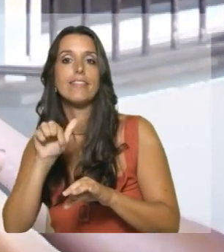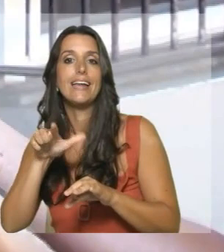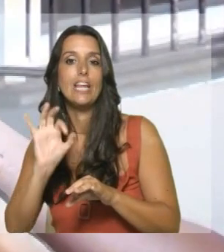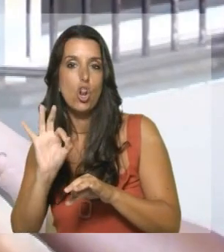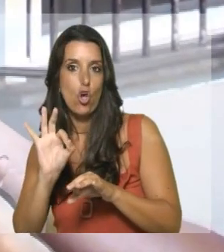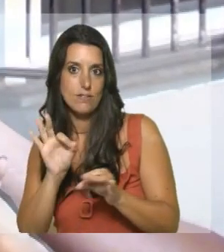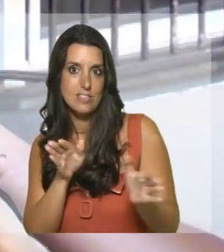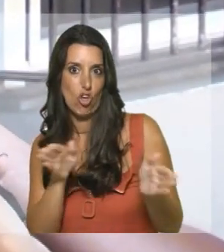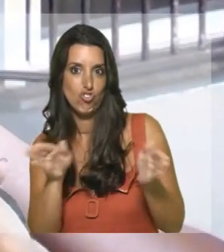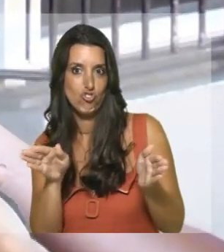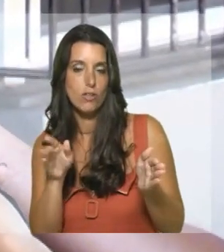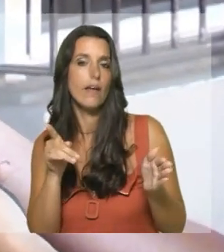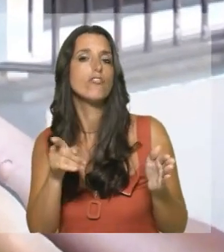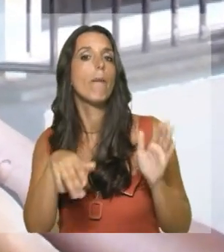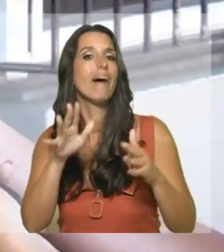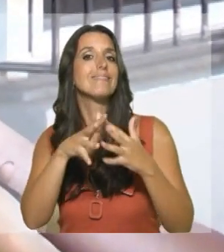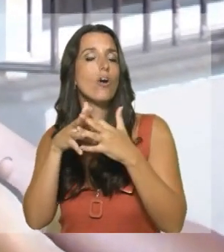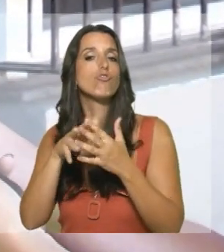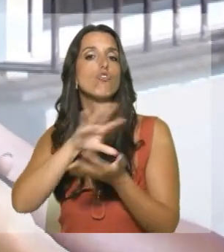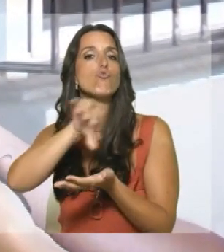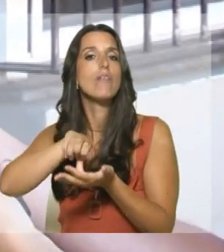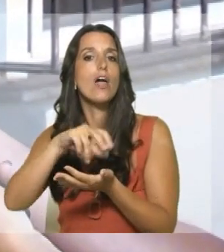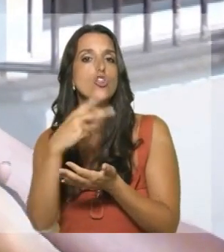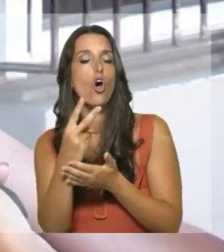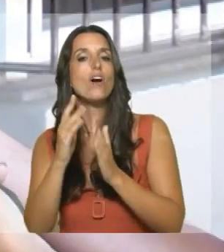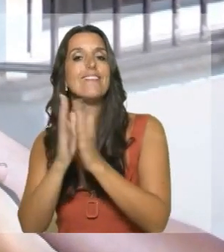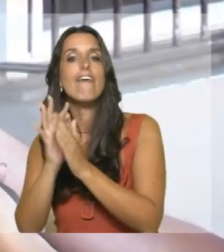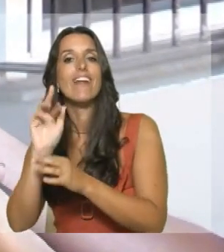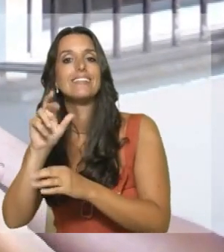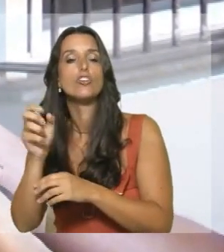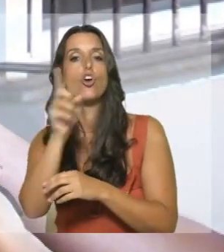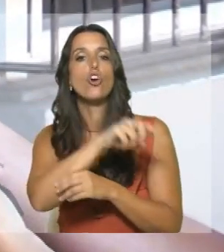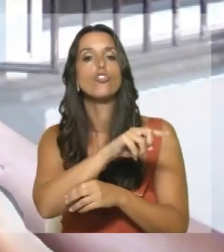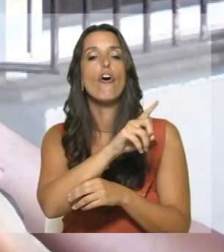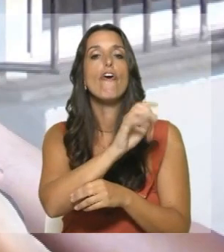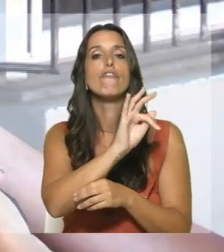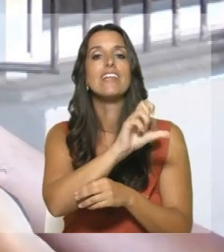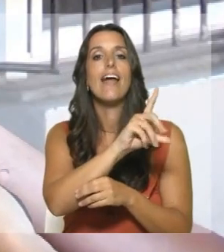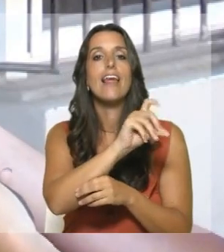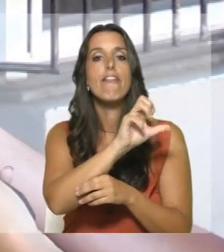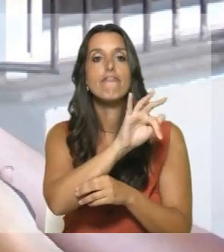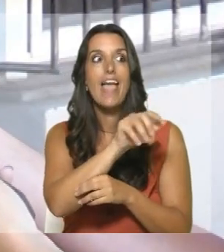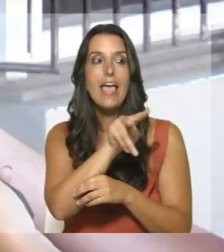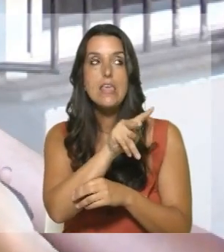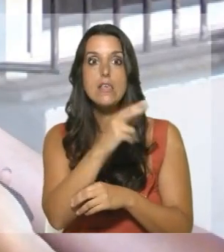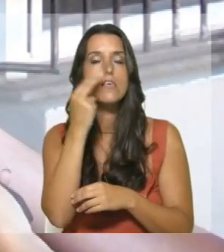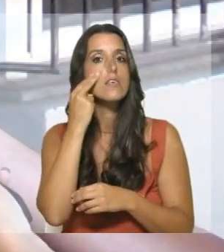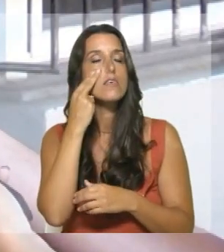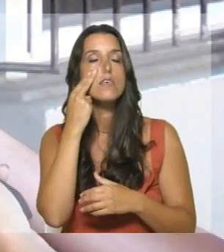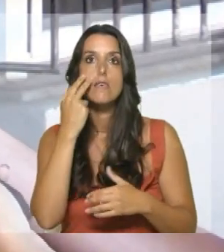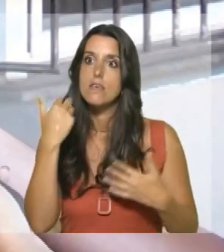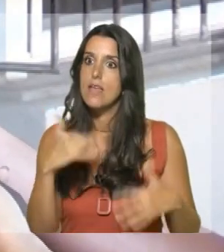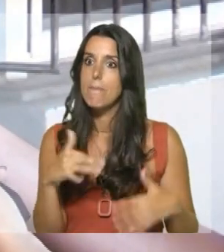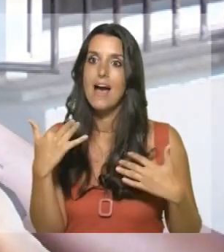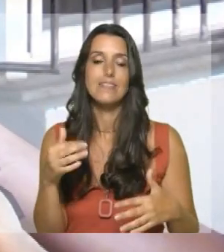concentrado particularmente en dos ciudades, que es en San Francisco y sobre todo en Filadelfia, y ahí es un verdadero problema de salud pública,